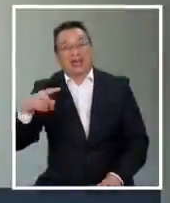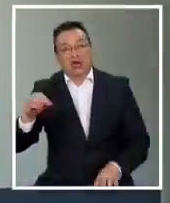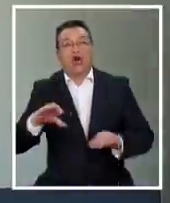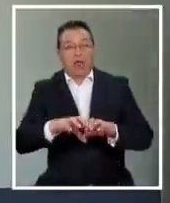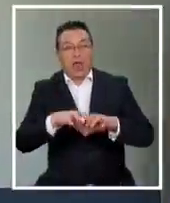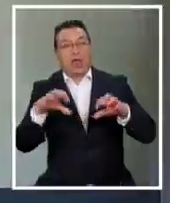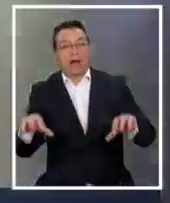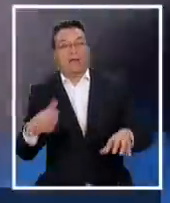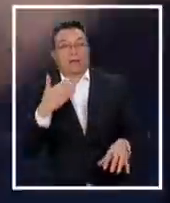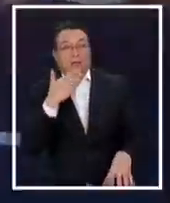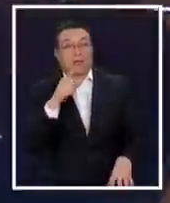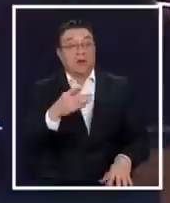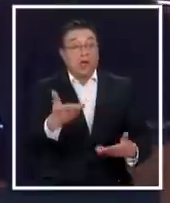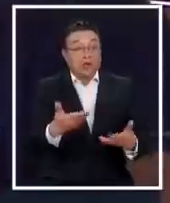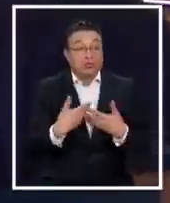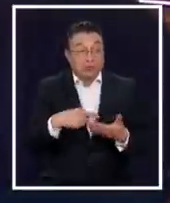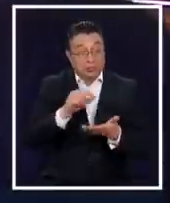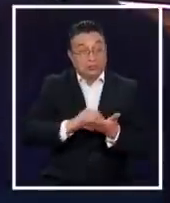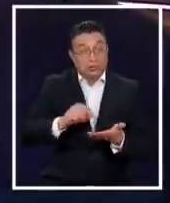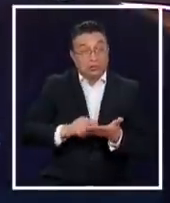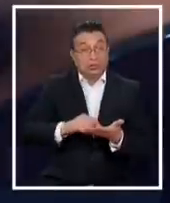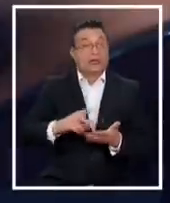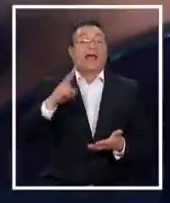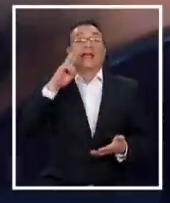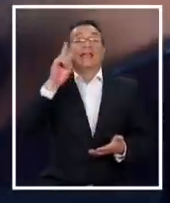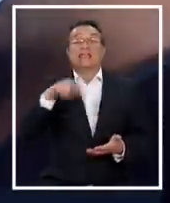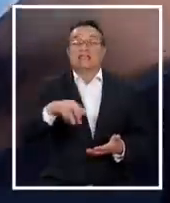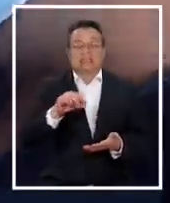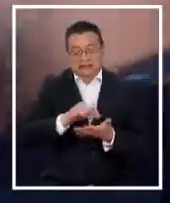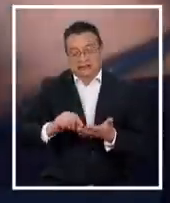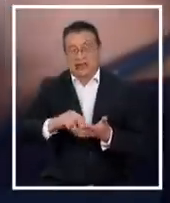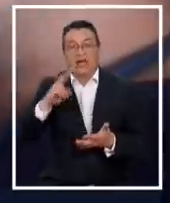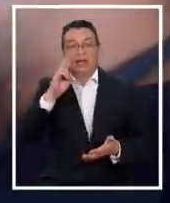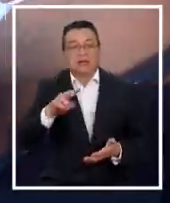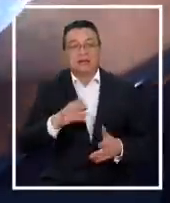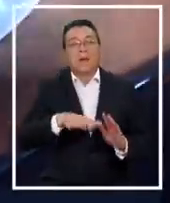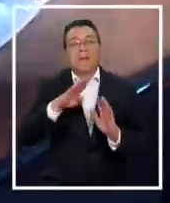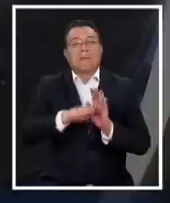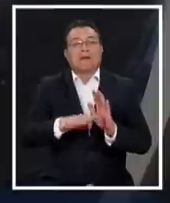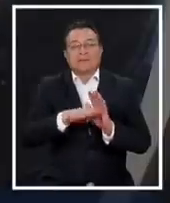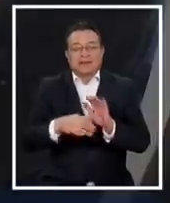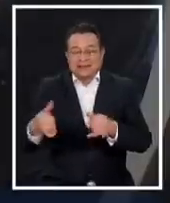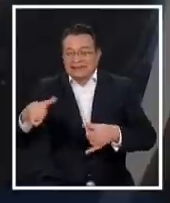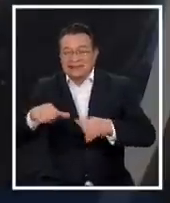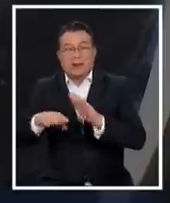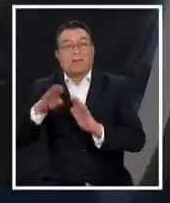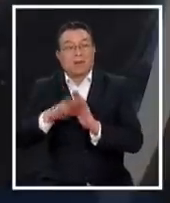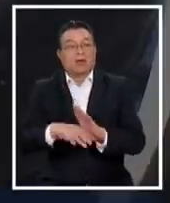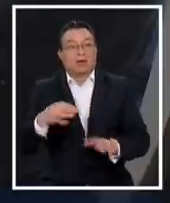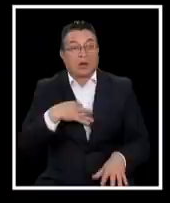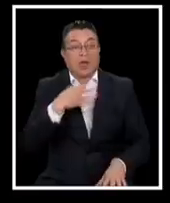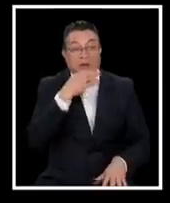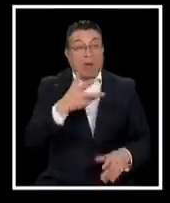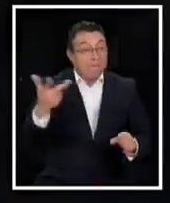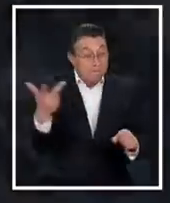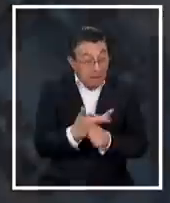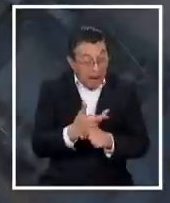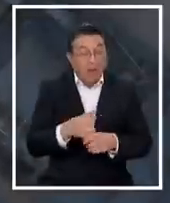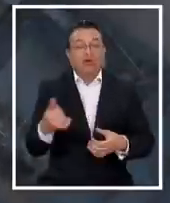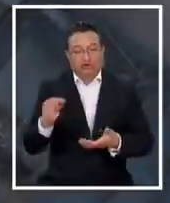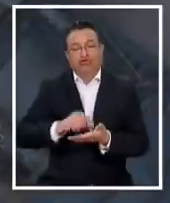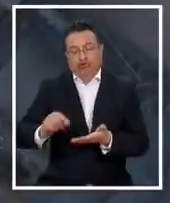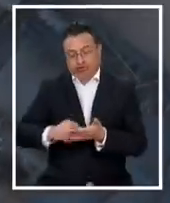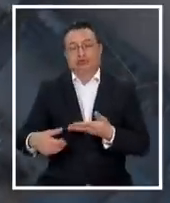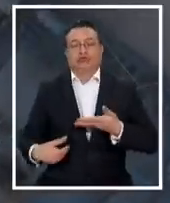va a dejar una recetita? Todo eso es sin receta. Trato de dar lo menor químico posible. Cuando yo te doy la receta es porque estáis mal.